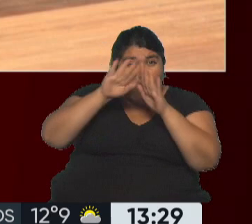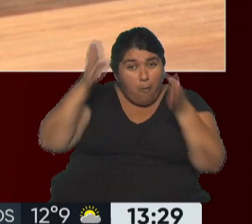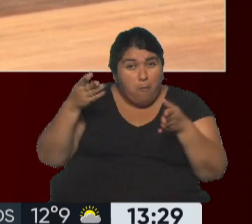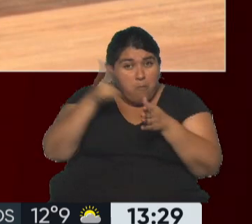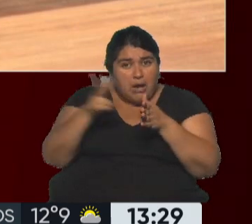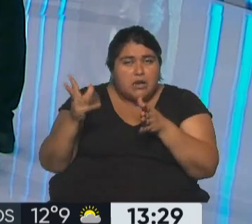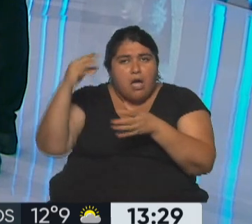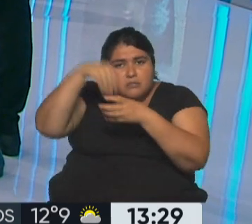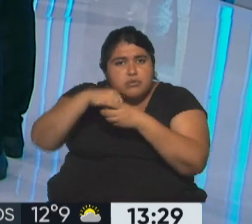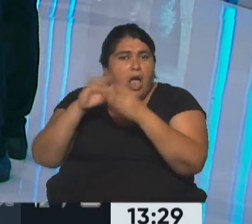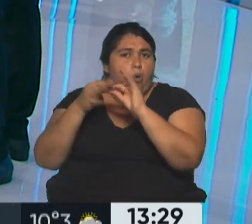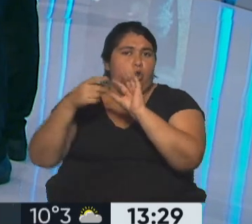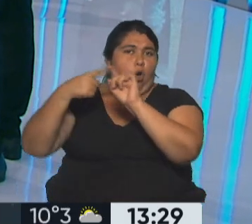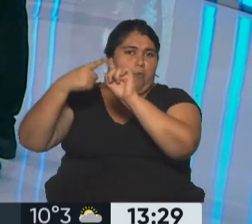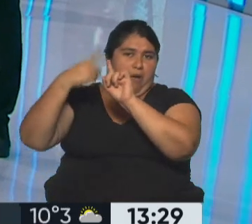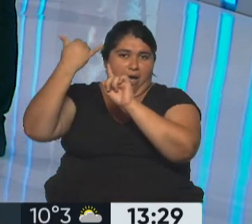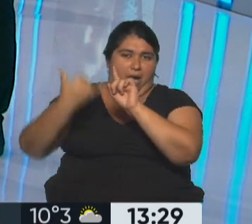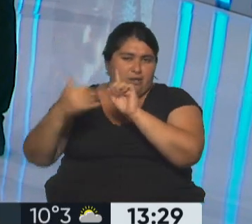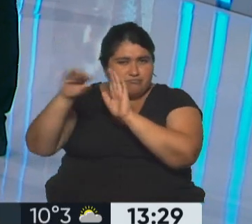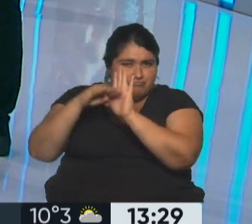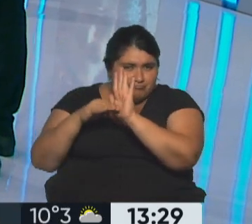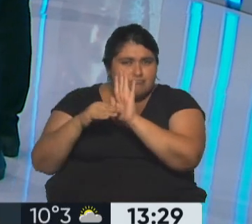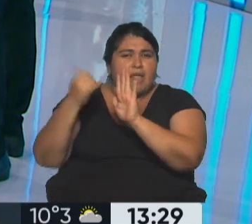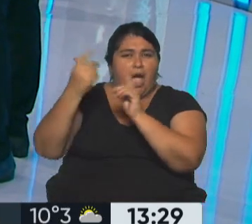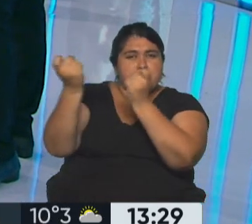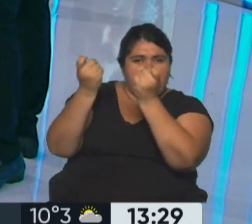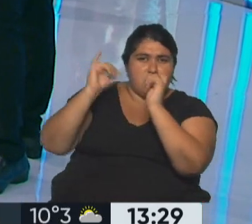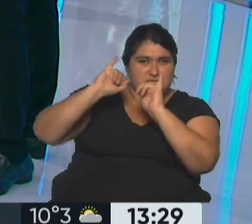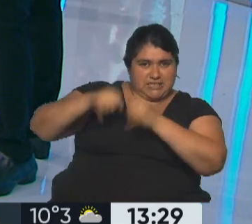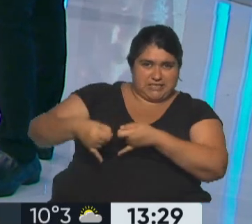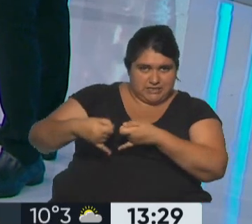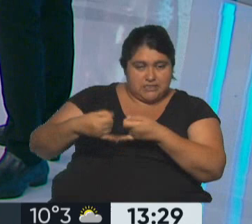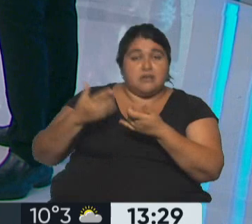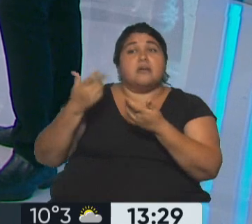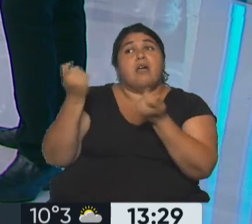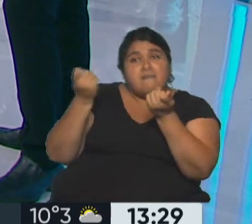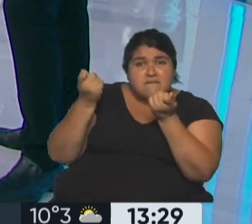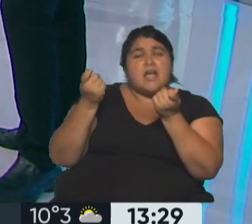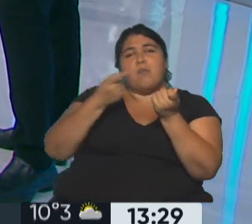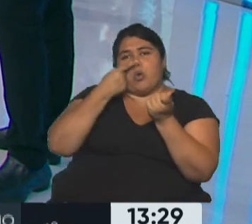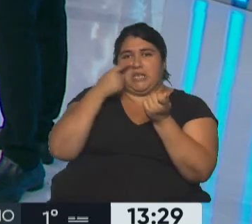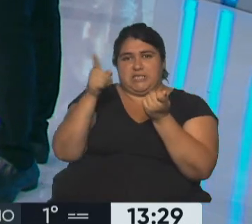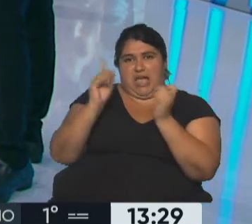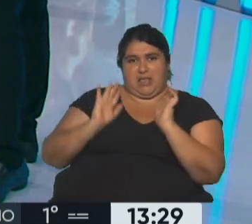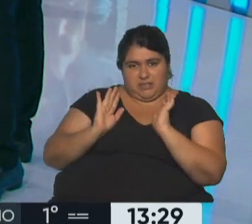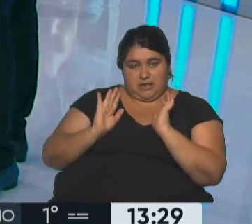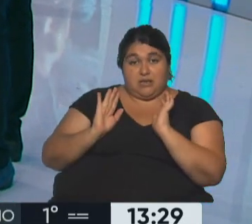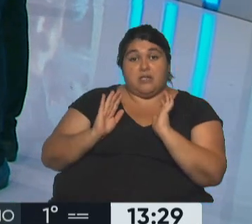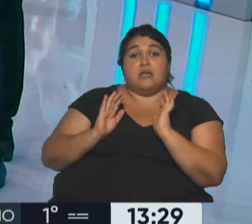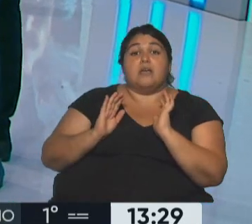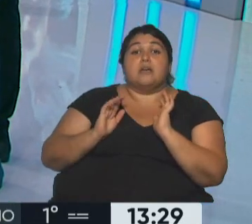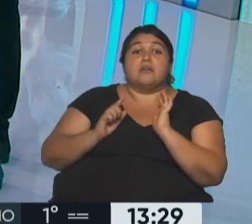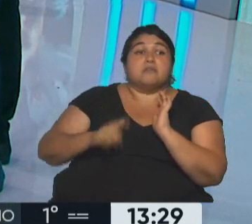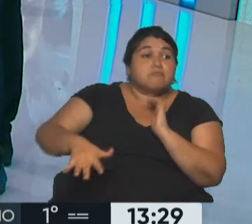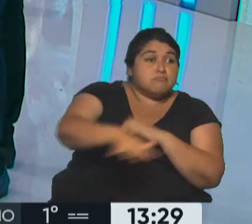de la Europa. Es decir, que hay una regulación exterior. Esa idea de que otro regule es interesante. El resto de la